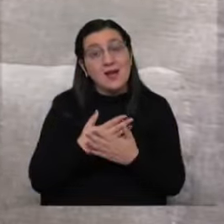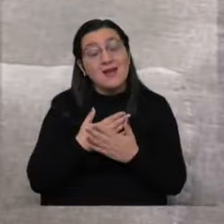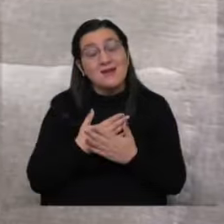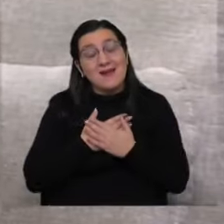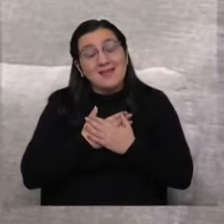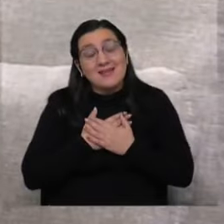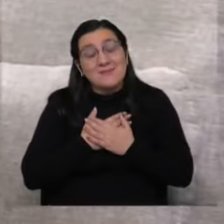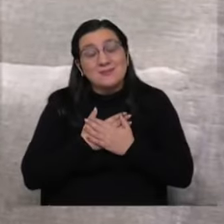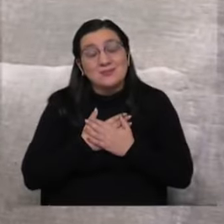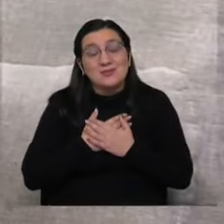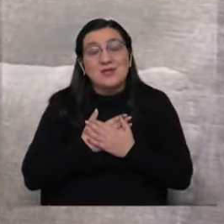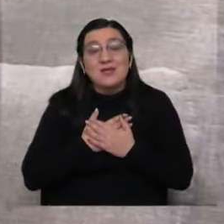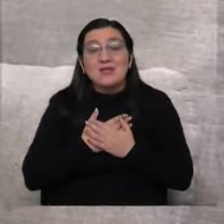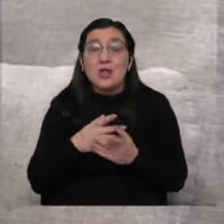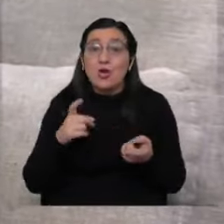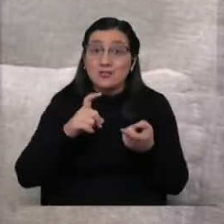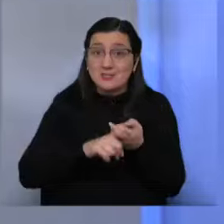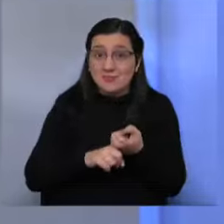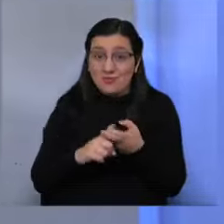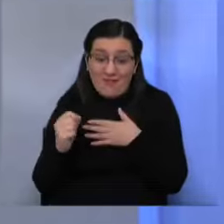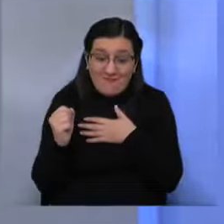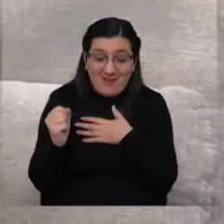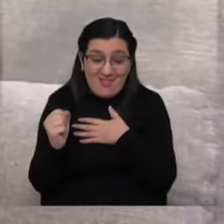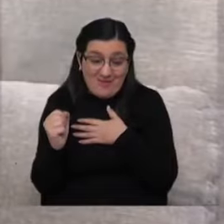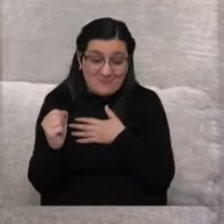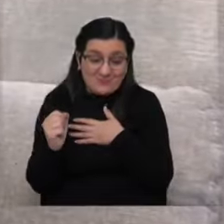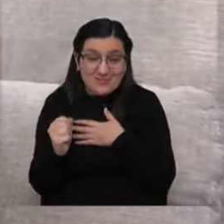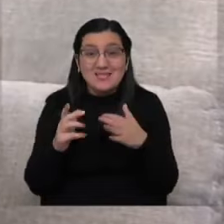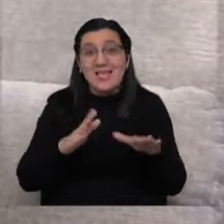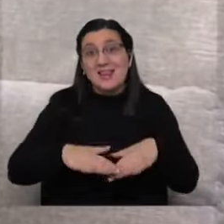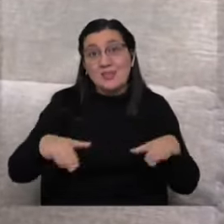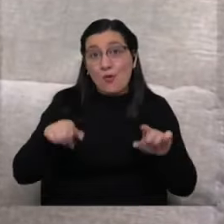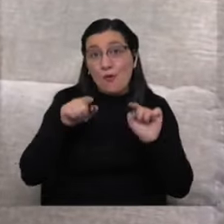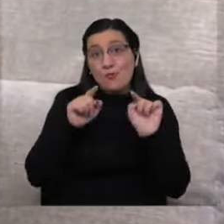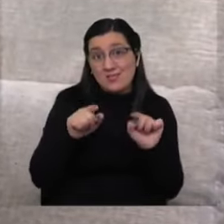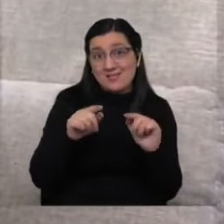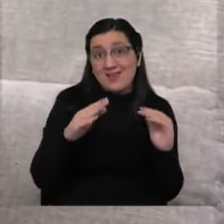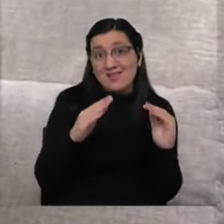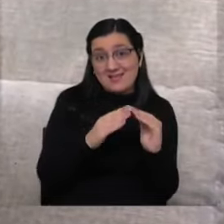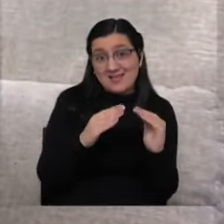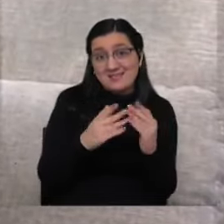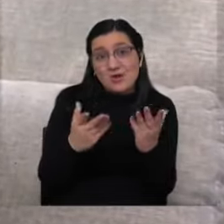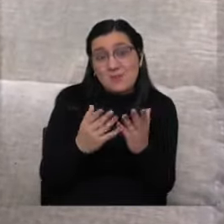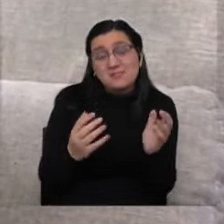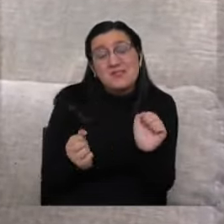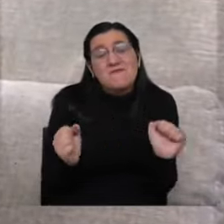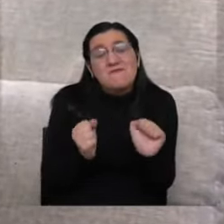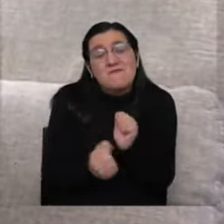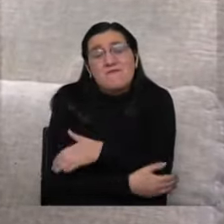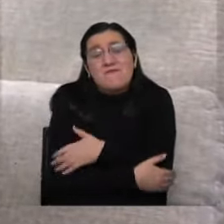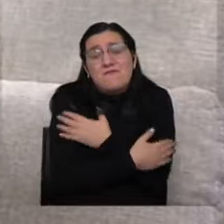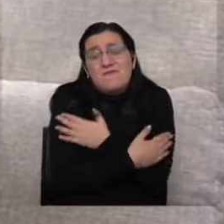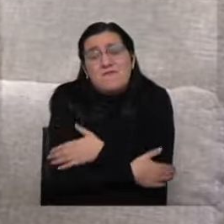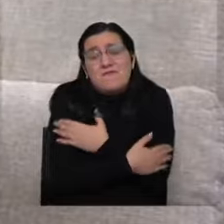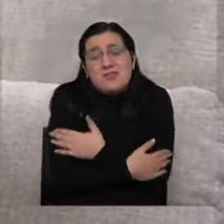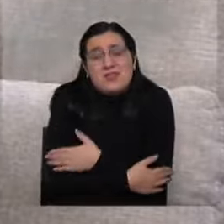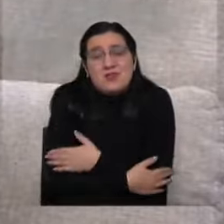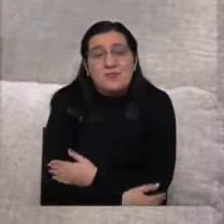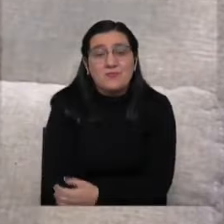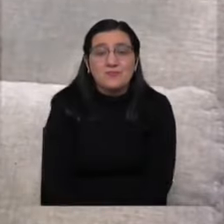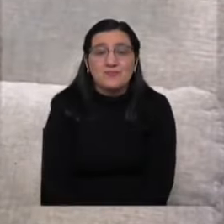los casos ba Así que niños niñas ustedes que están en casa ahora porque hace mucho frío los que están en la escuela que nos ven de